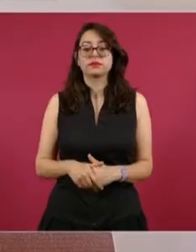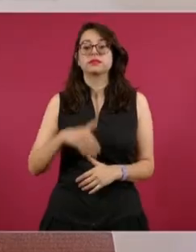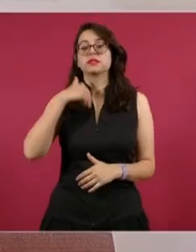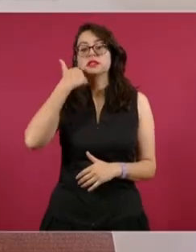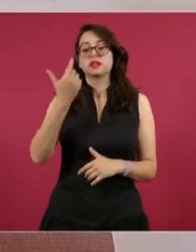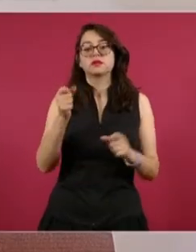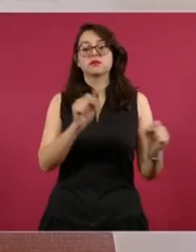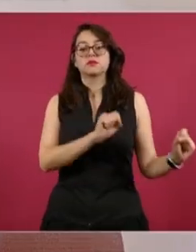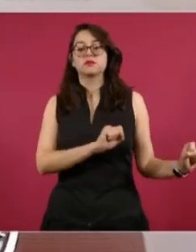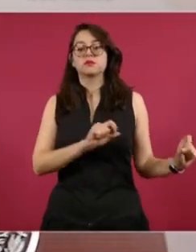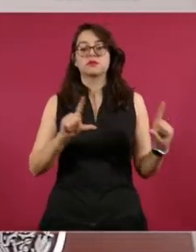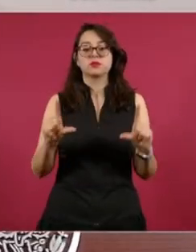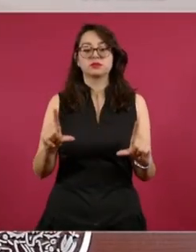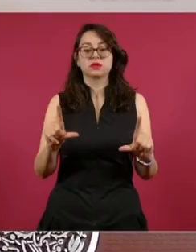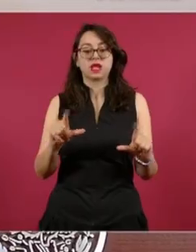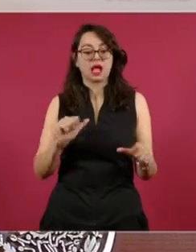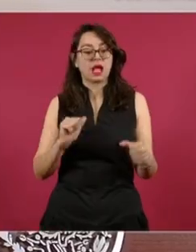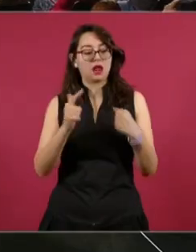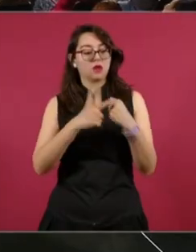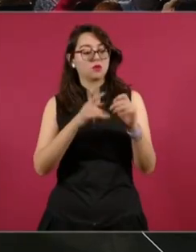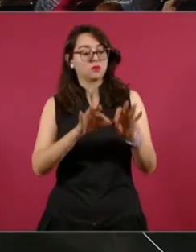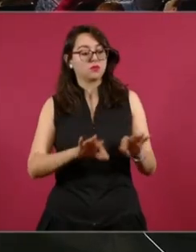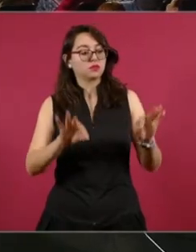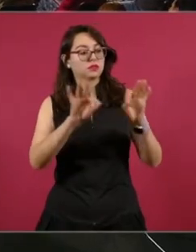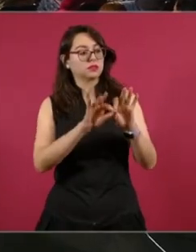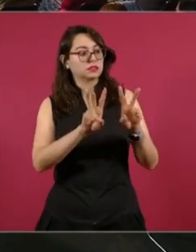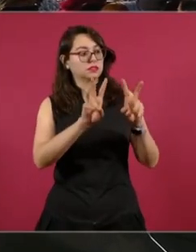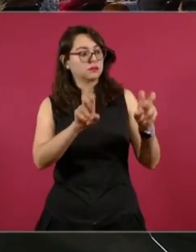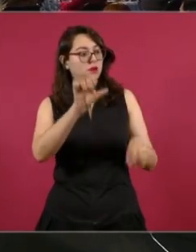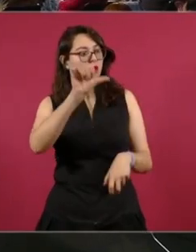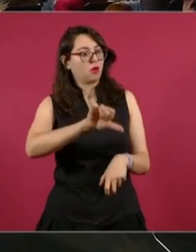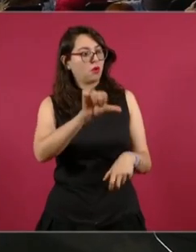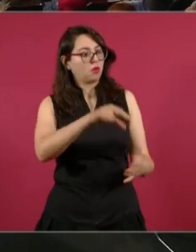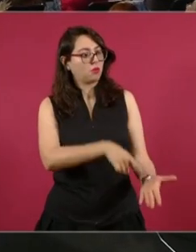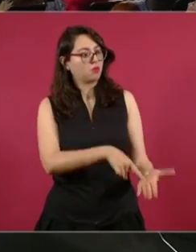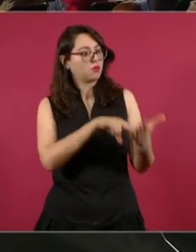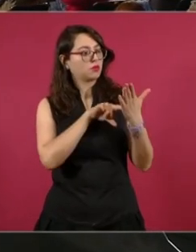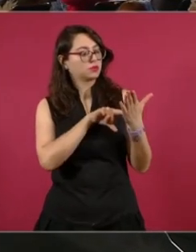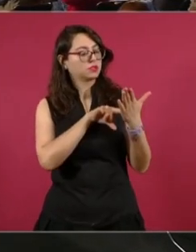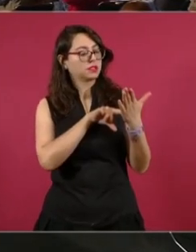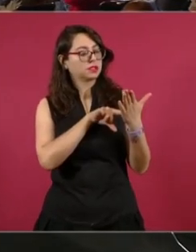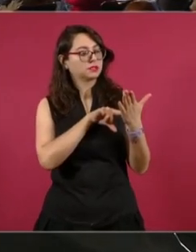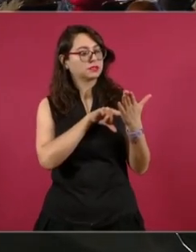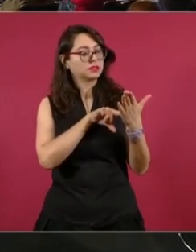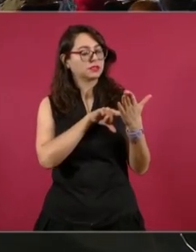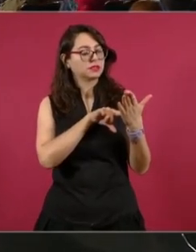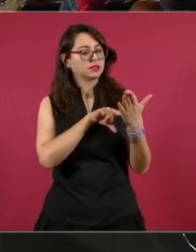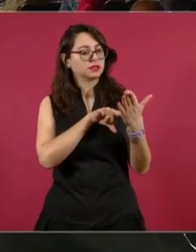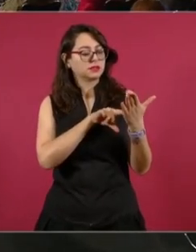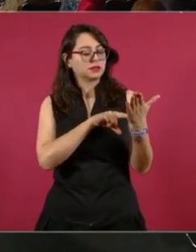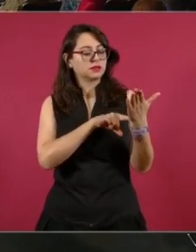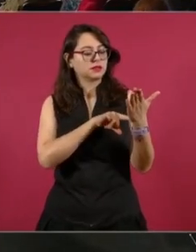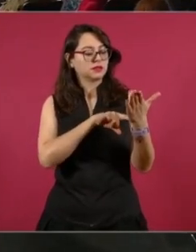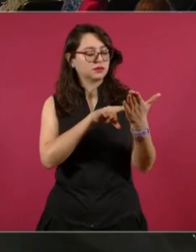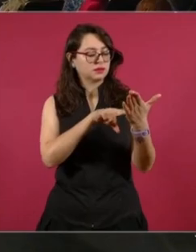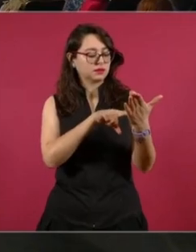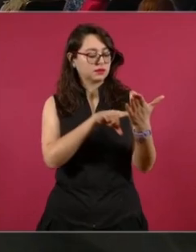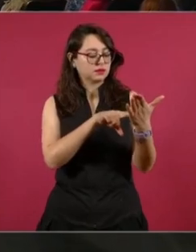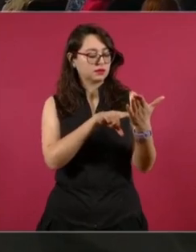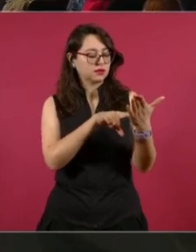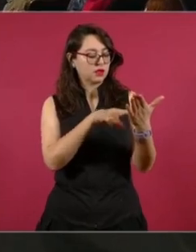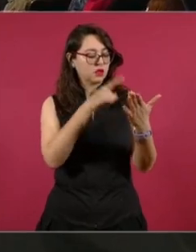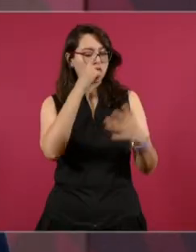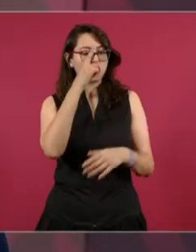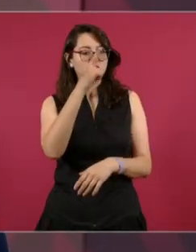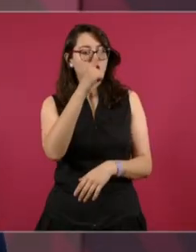buena, del costo, lo que nos entregó hoy, del costo de la energía